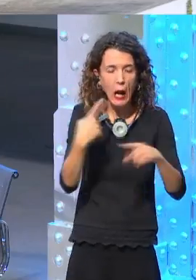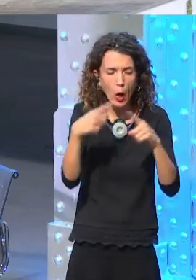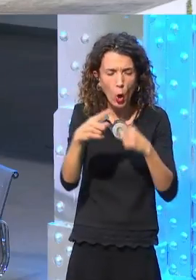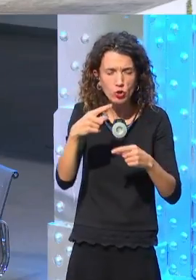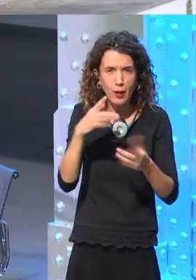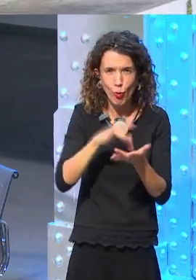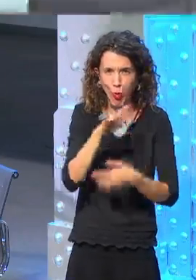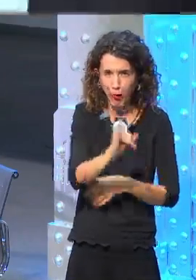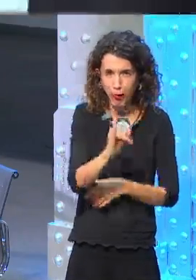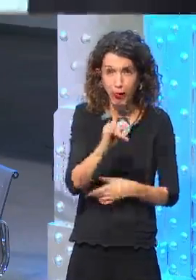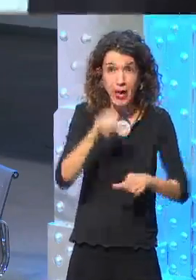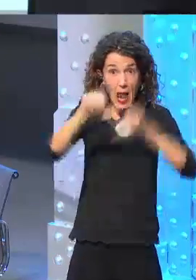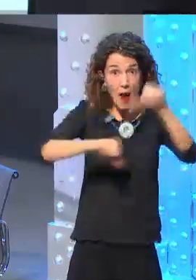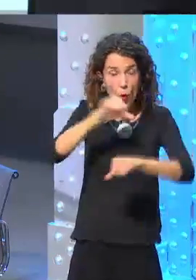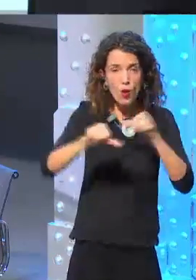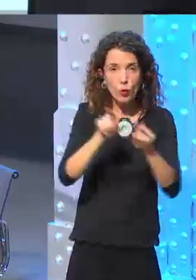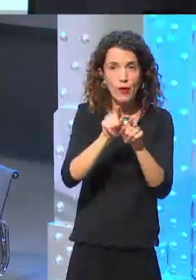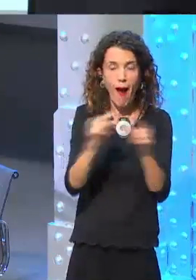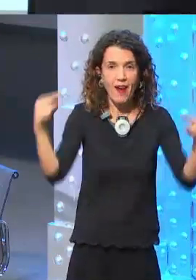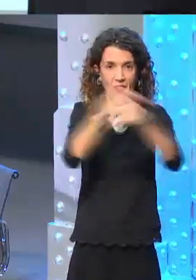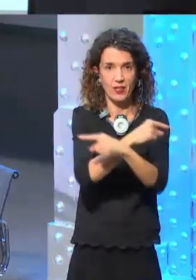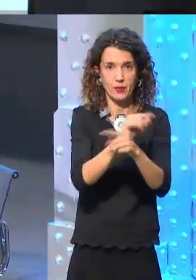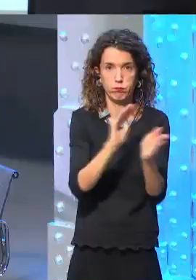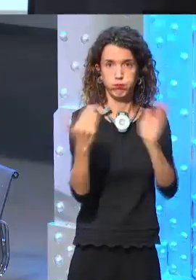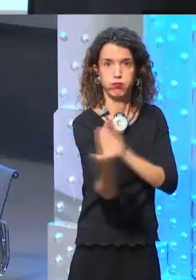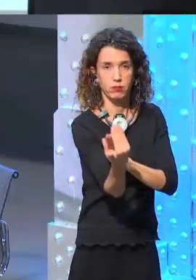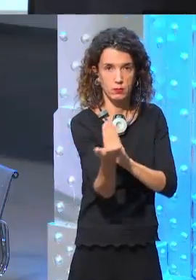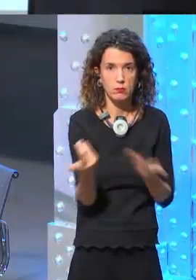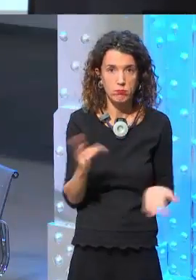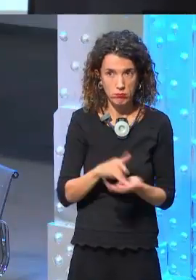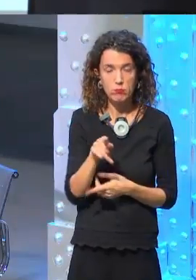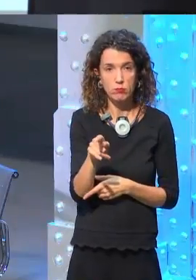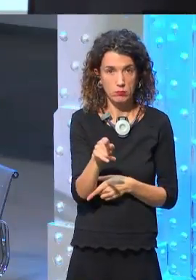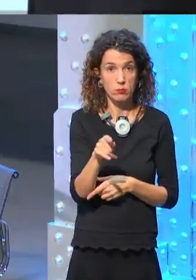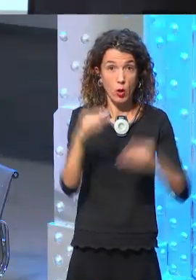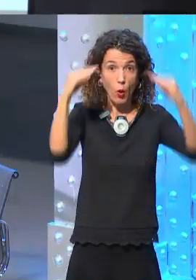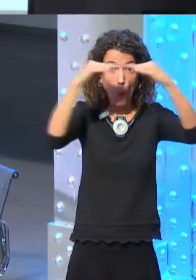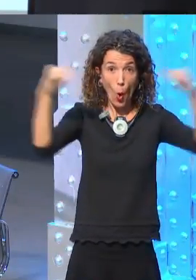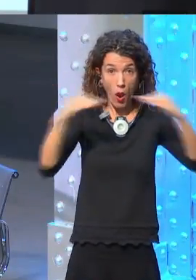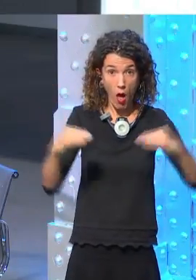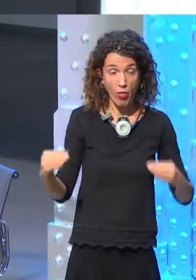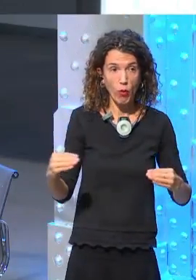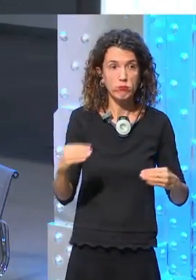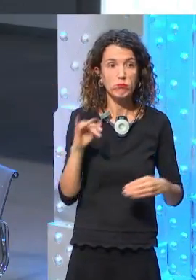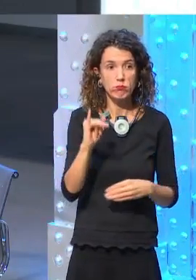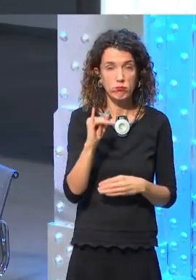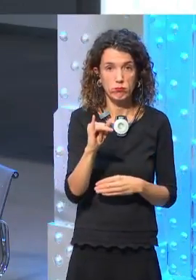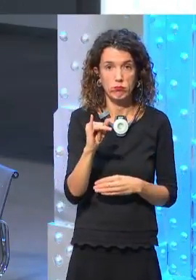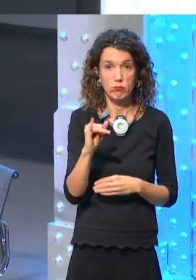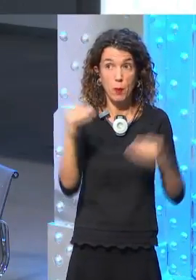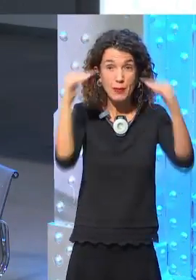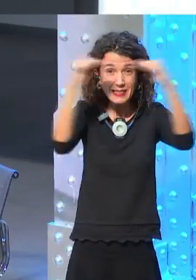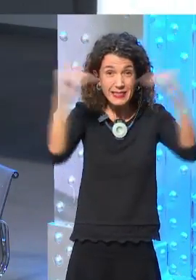cosas. Este laboratorio, sin embargo, está dado la vuelta. Y fuera de estos volados, de